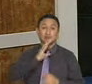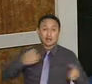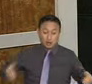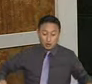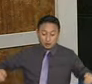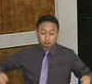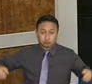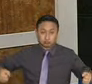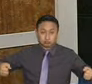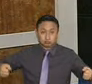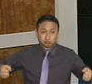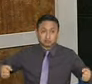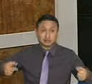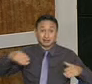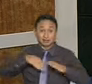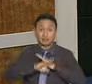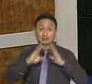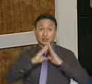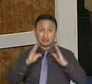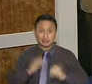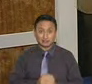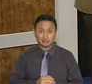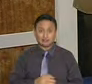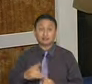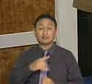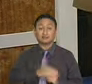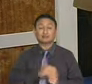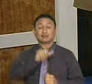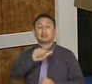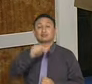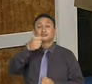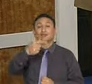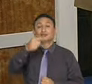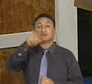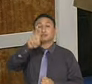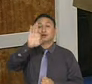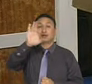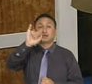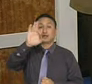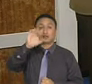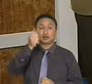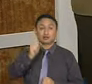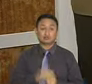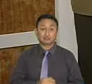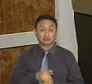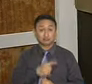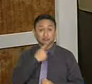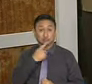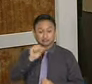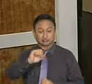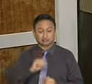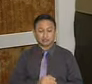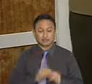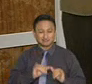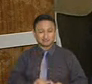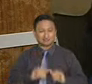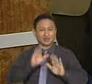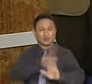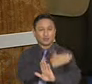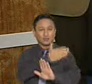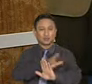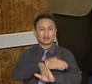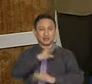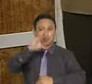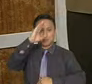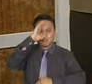agua para las casas de ahí los aguateros que eran tan importantes en ese exactamente Usted lo ha dicho nos quedamos con la música de la banda